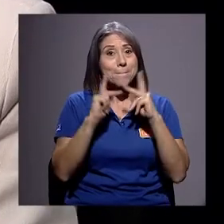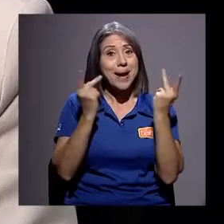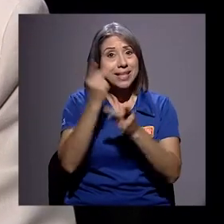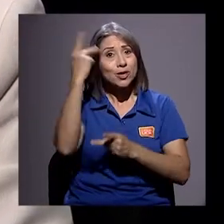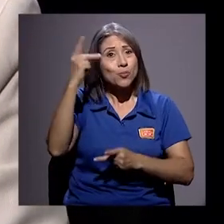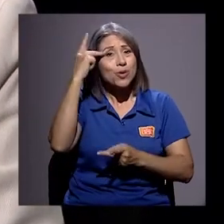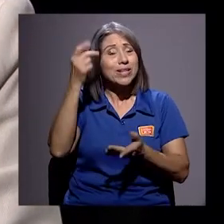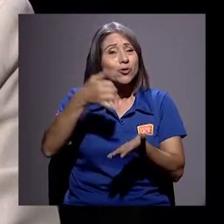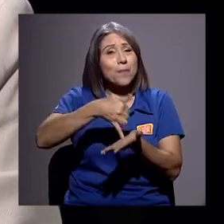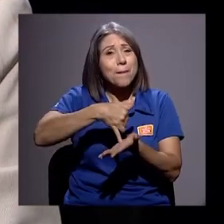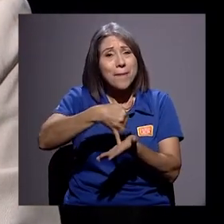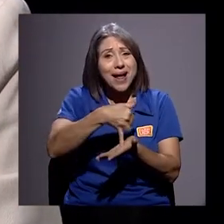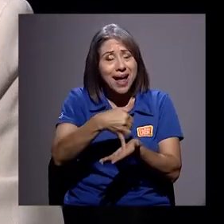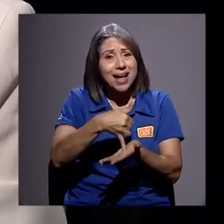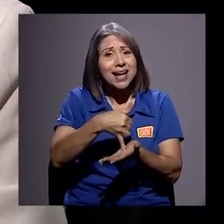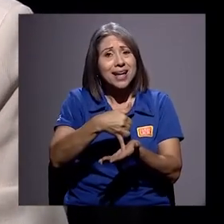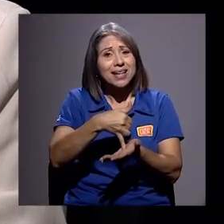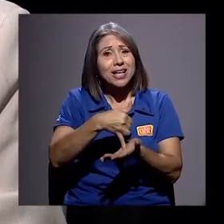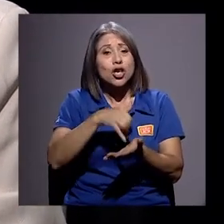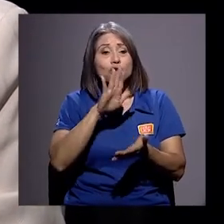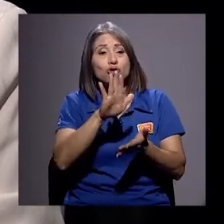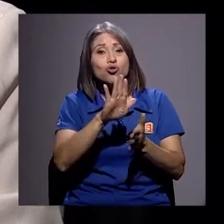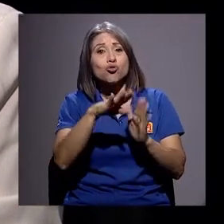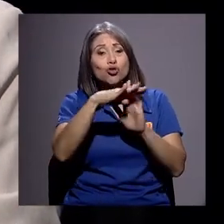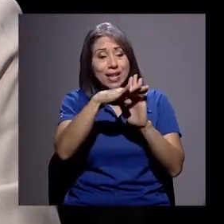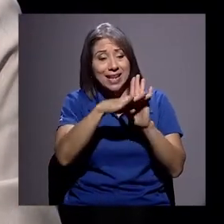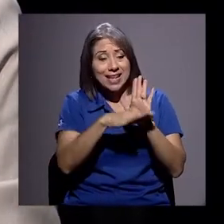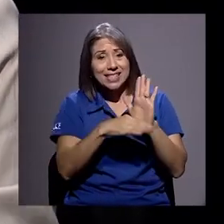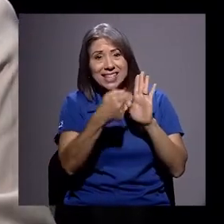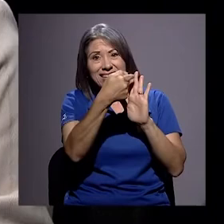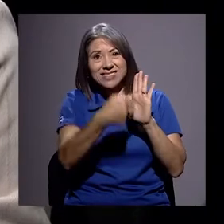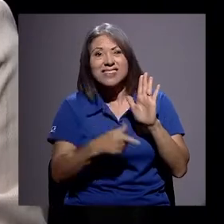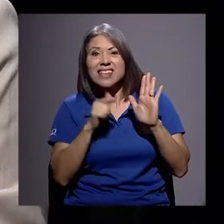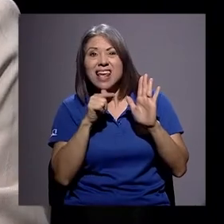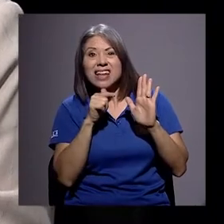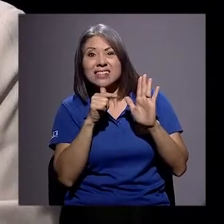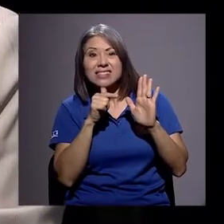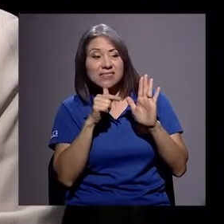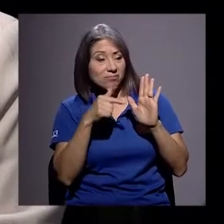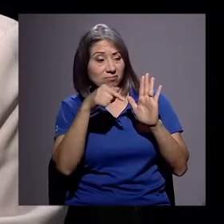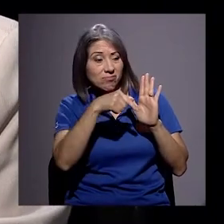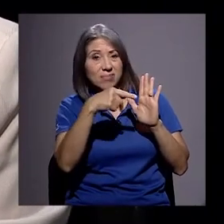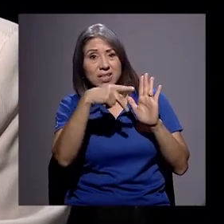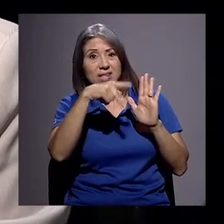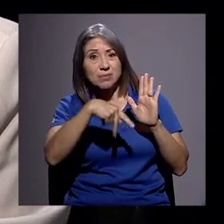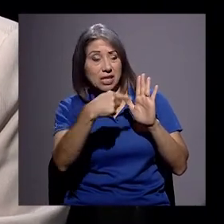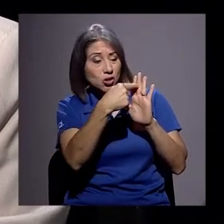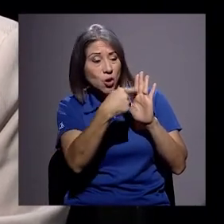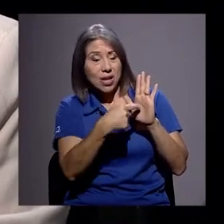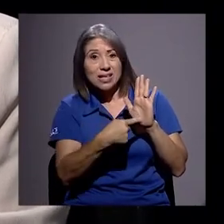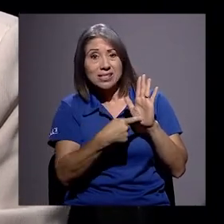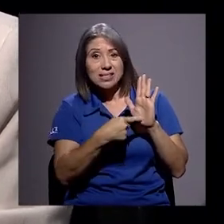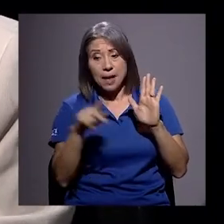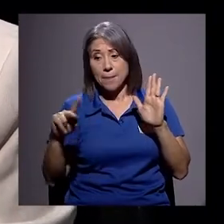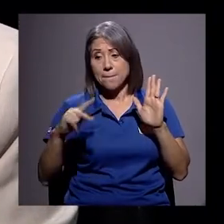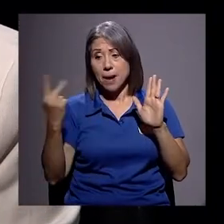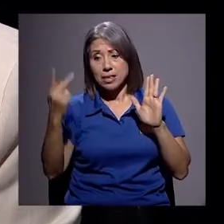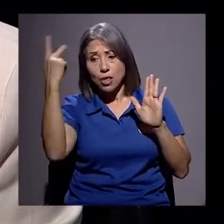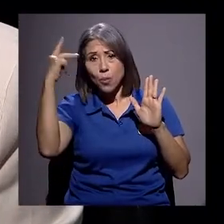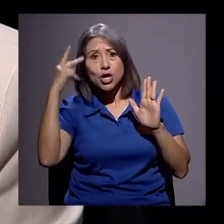sus listas sean ocupadas por personas que muchos de esos partidos ni siquiera saben si tienen verdadera